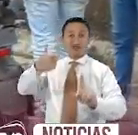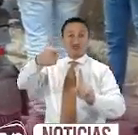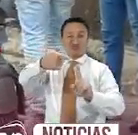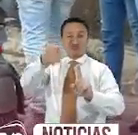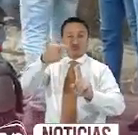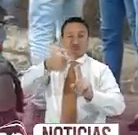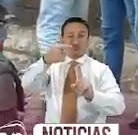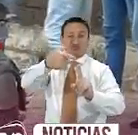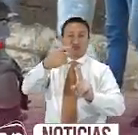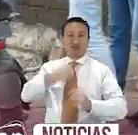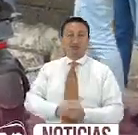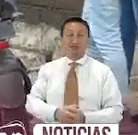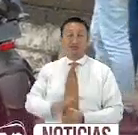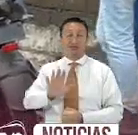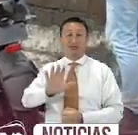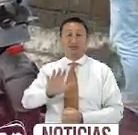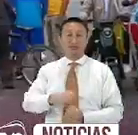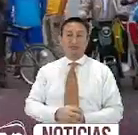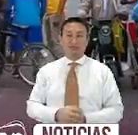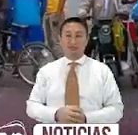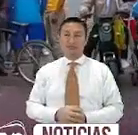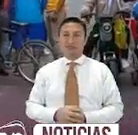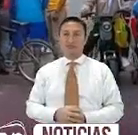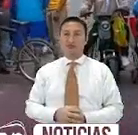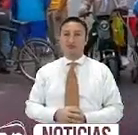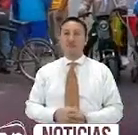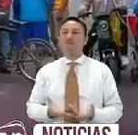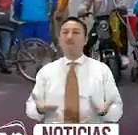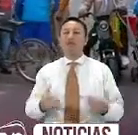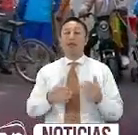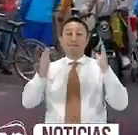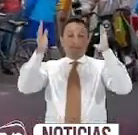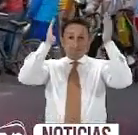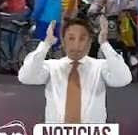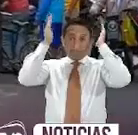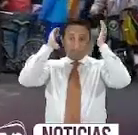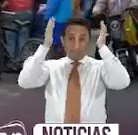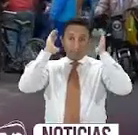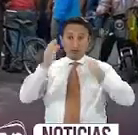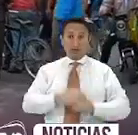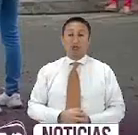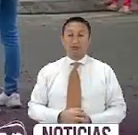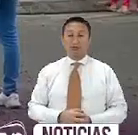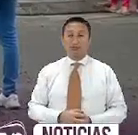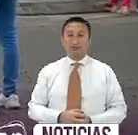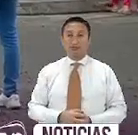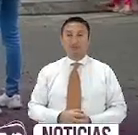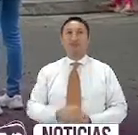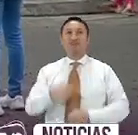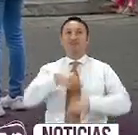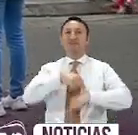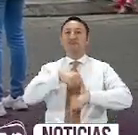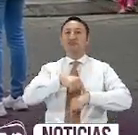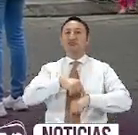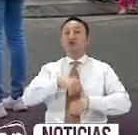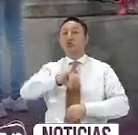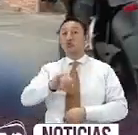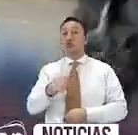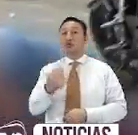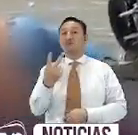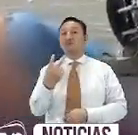que le propinaron 5 disparos. Ocurrió en Babahoyo, provincia de Los Ríos, al mediodía de este